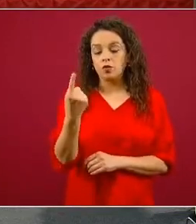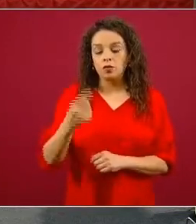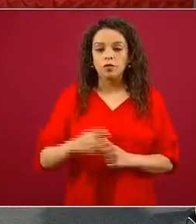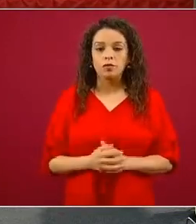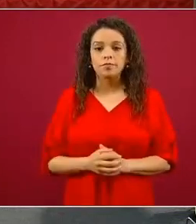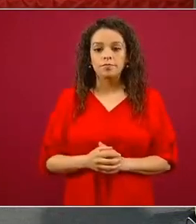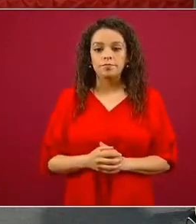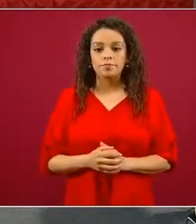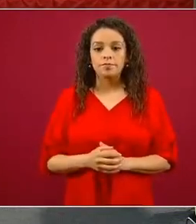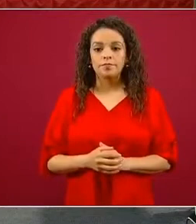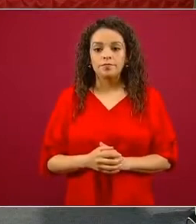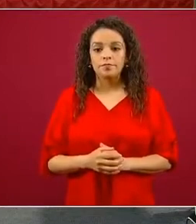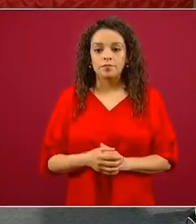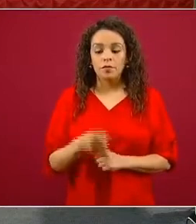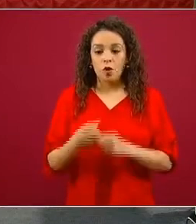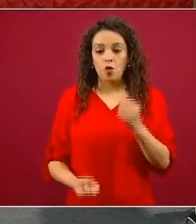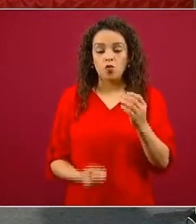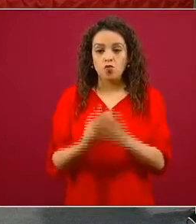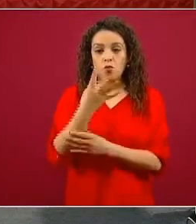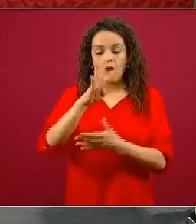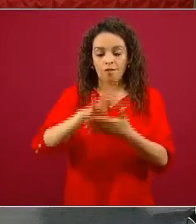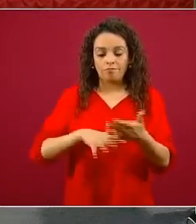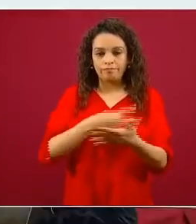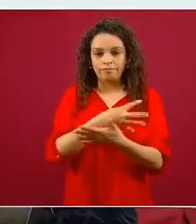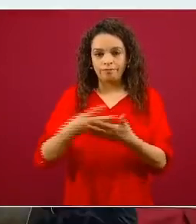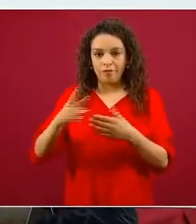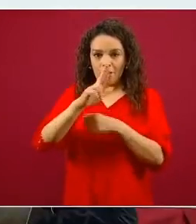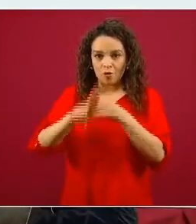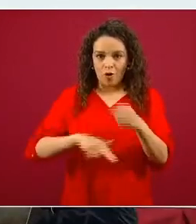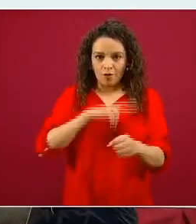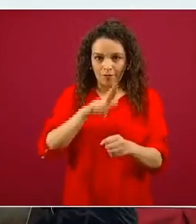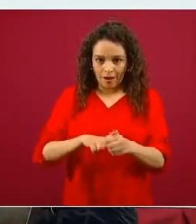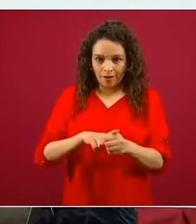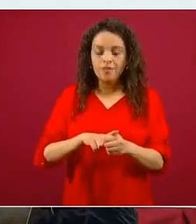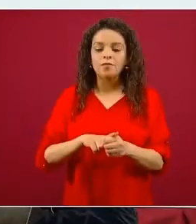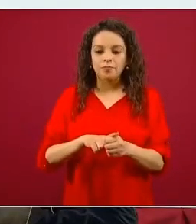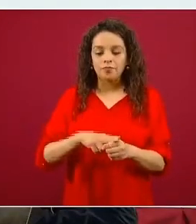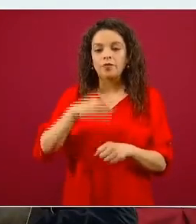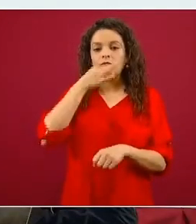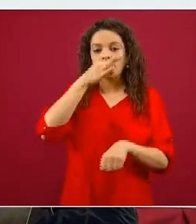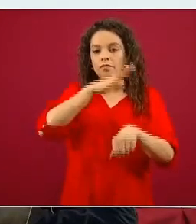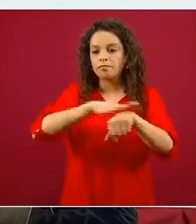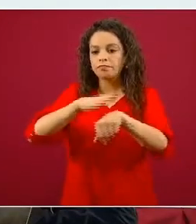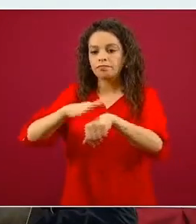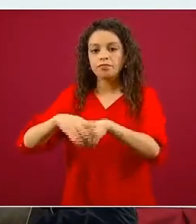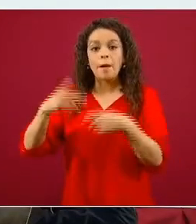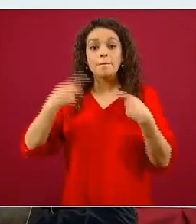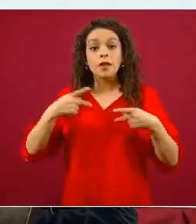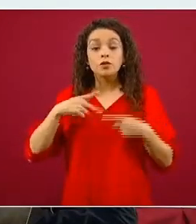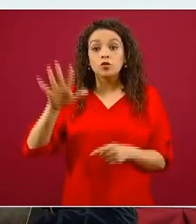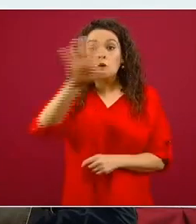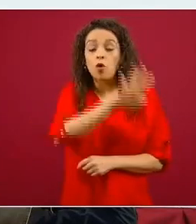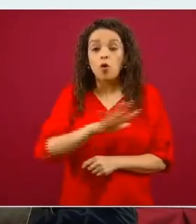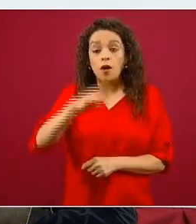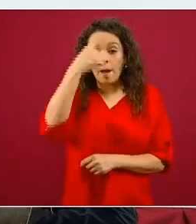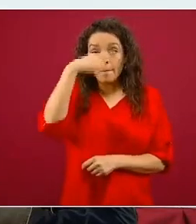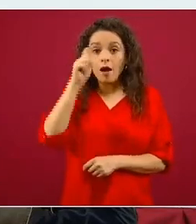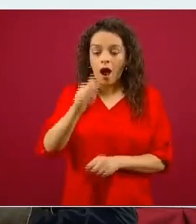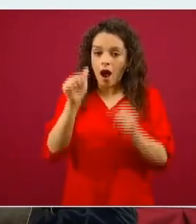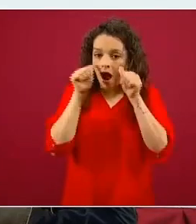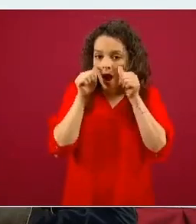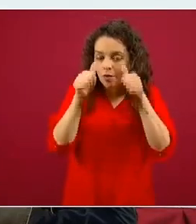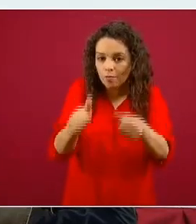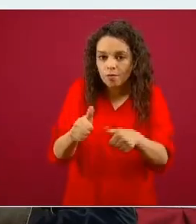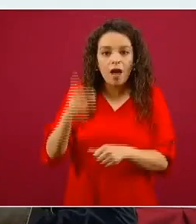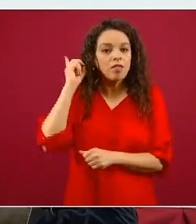El llamado dentro de este esquema de nueva normalidad es precisamente a la población para que esté atenta siempre, todos los días,